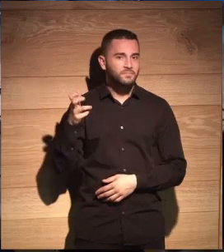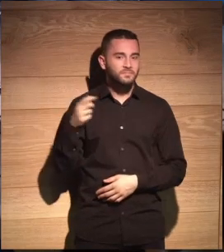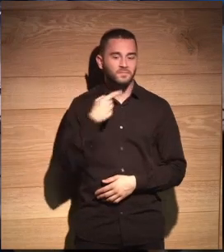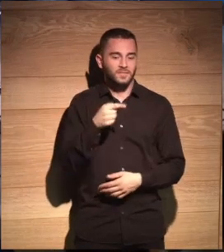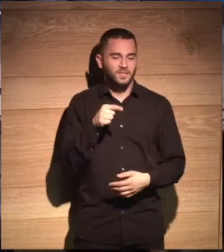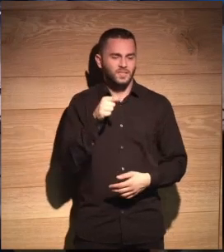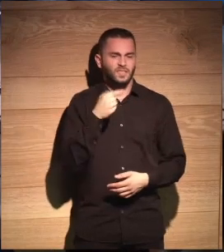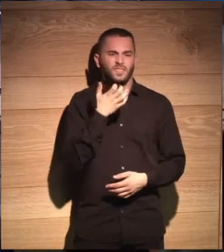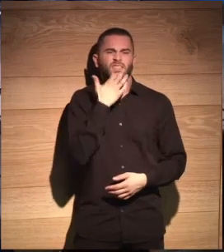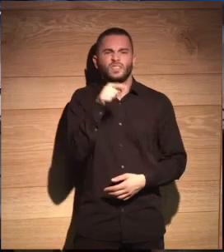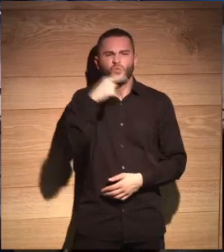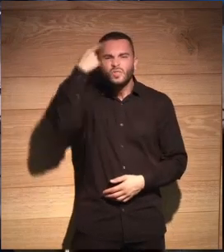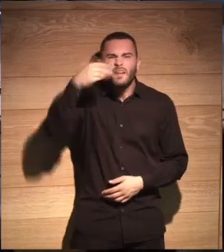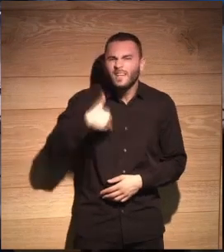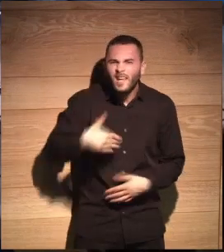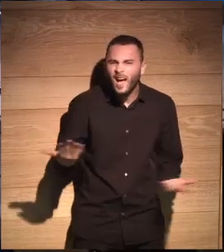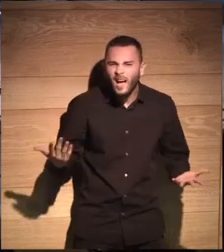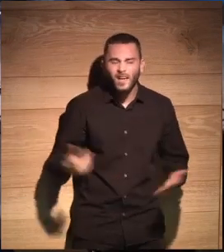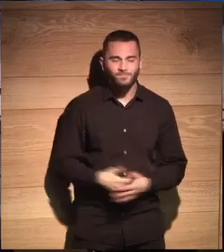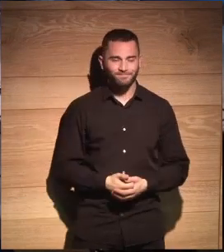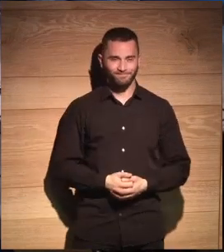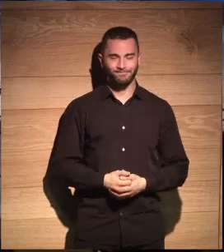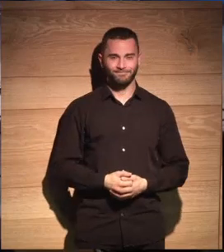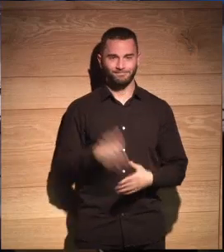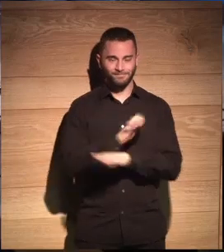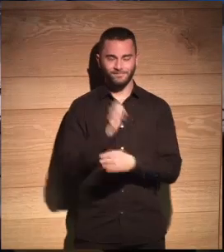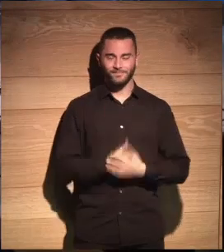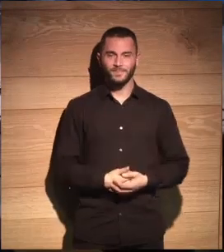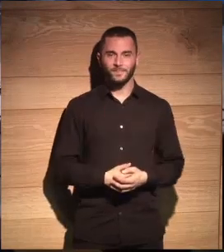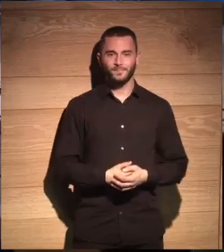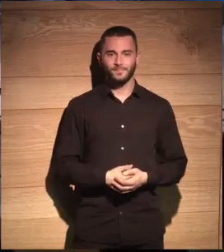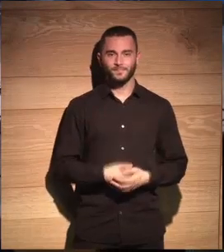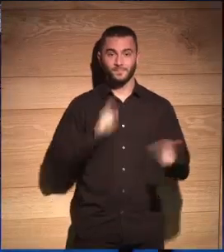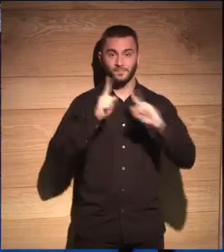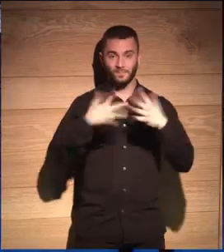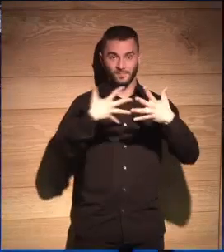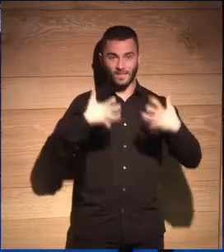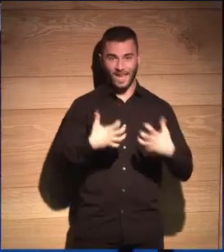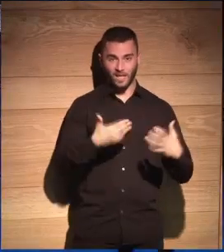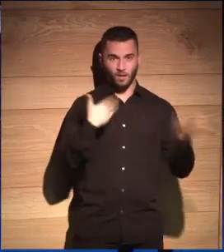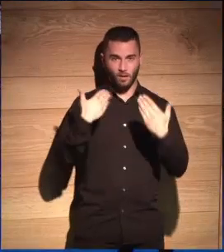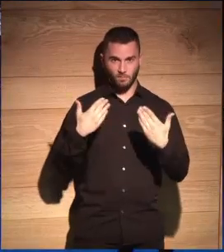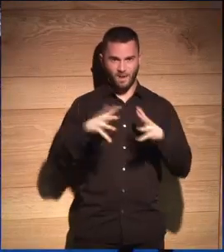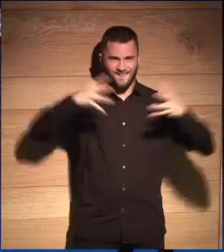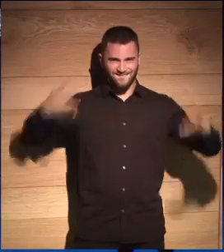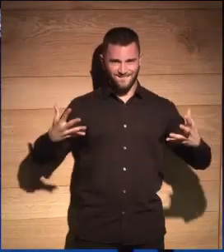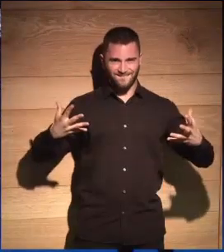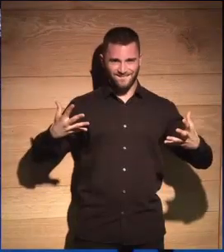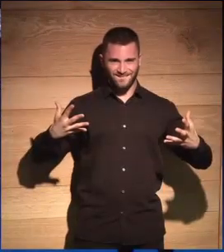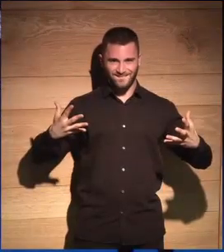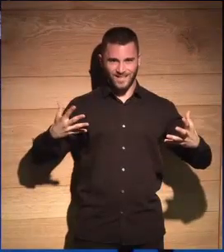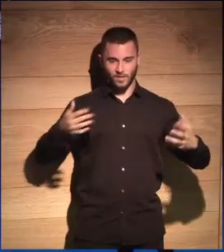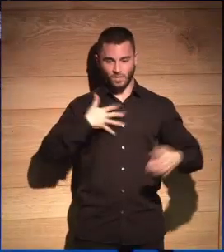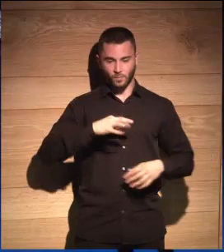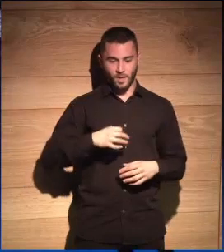sabes. Sí. Está bien. Como es tan grande el guión, es súper extenso, hay veces que ahí salta alguna opción